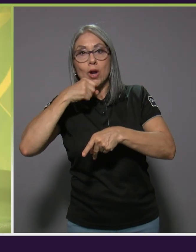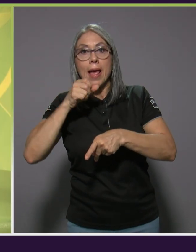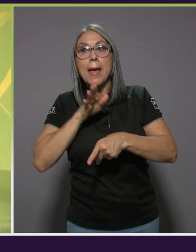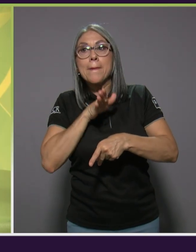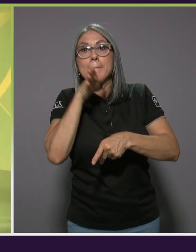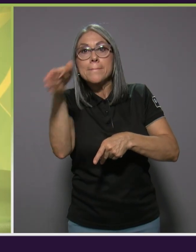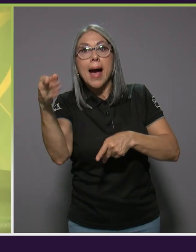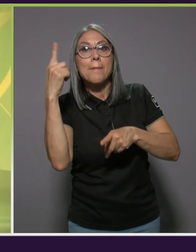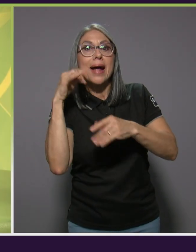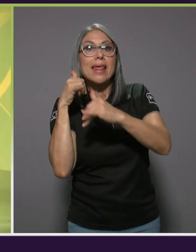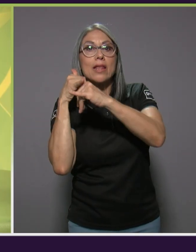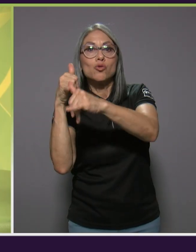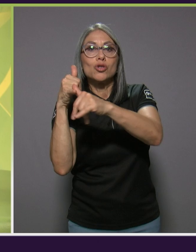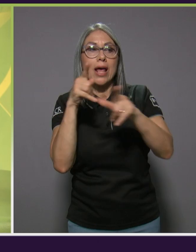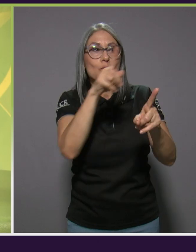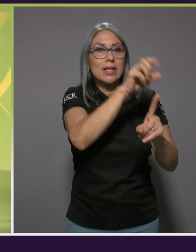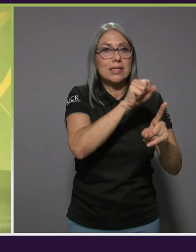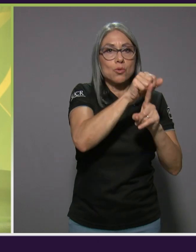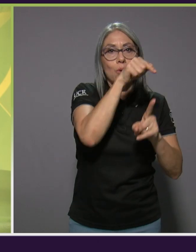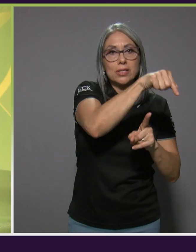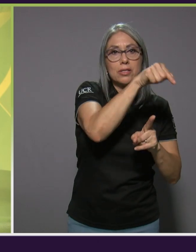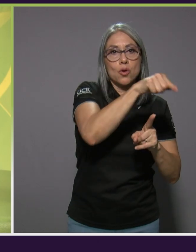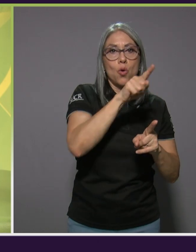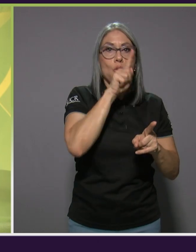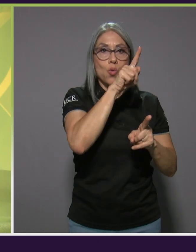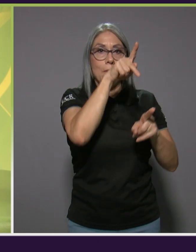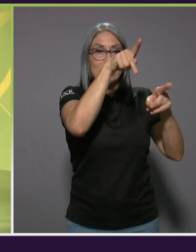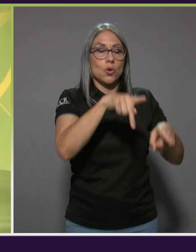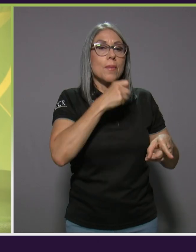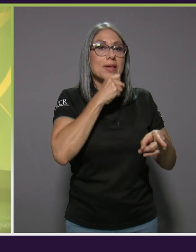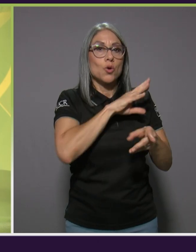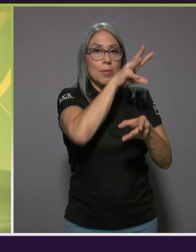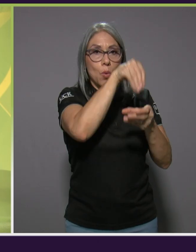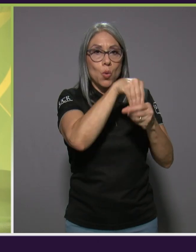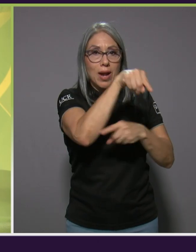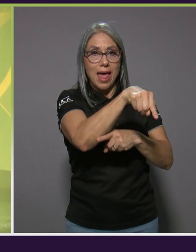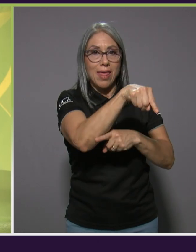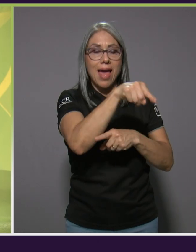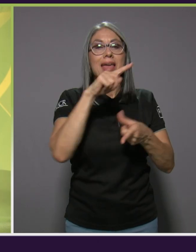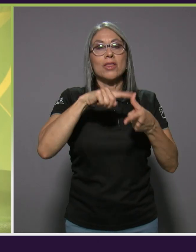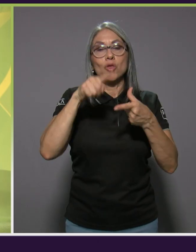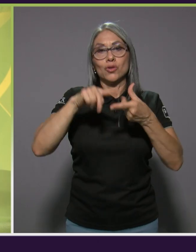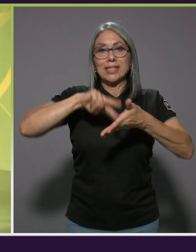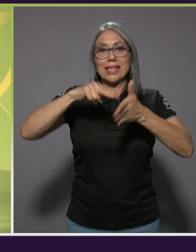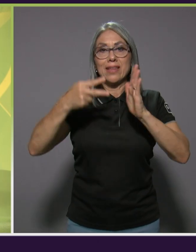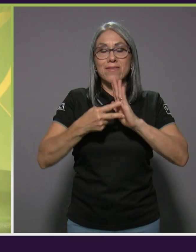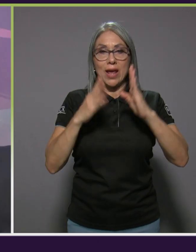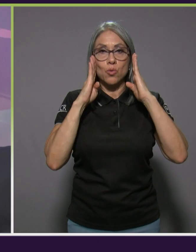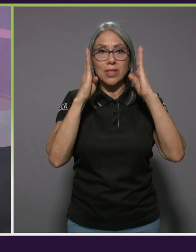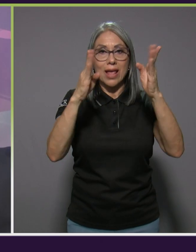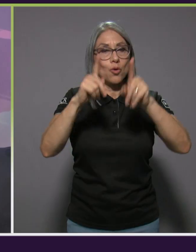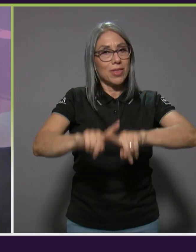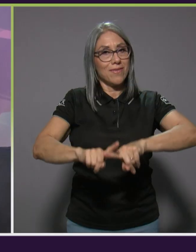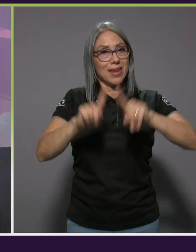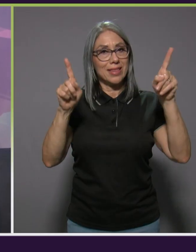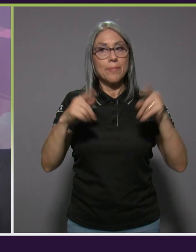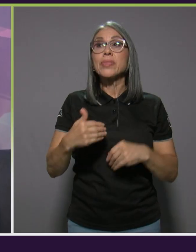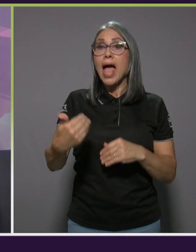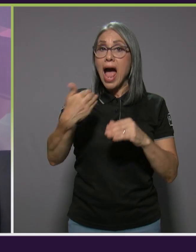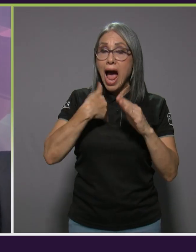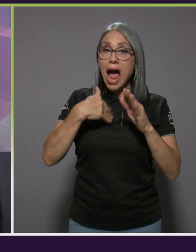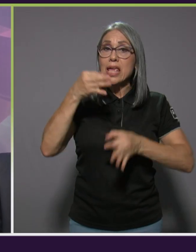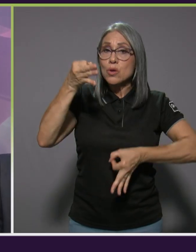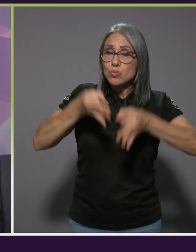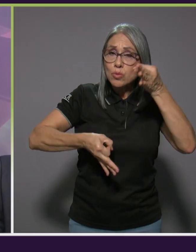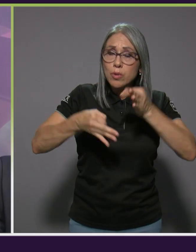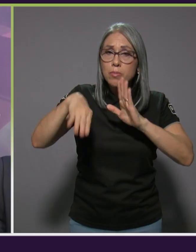es. O sea, que una persona adulta mayor está involucrada, eso requiere un trato diferencial. Hay un marco normativo, un marco jurídico